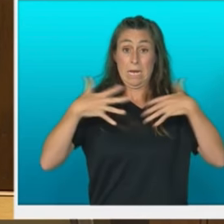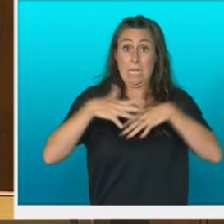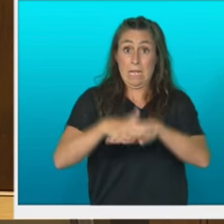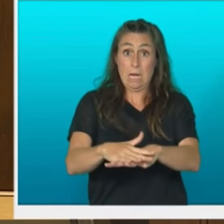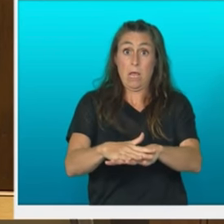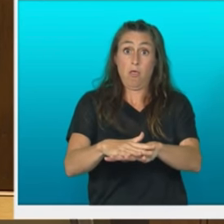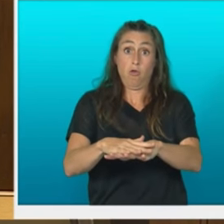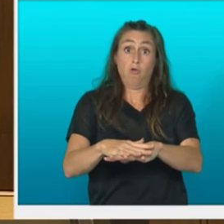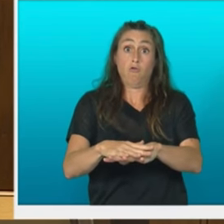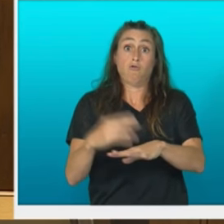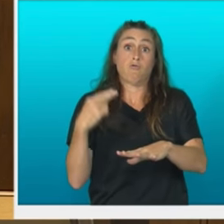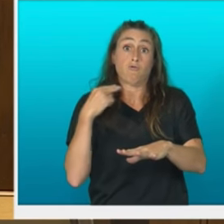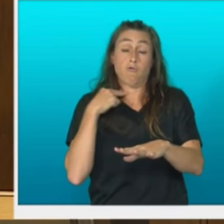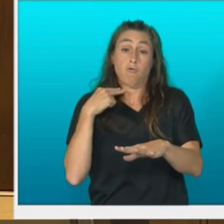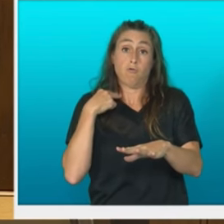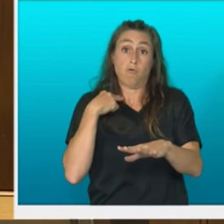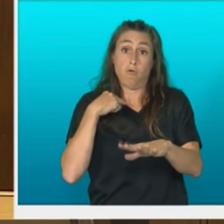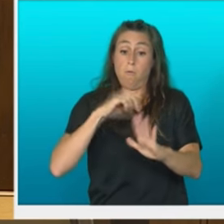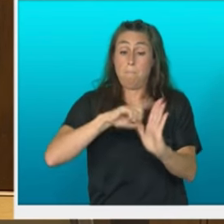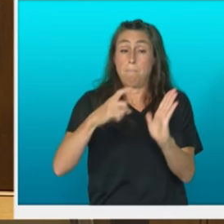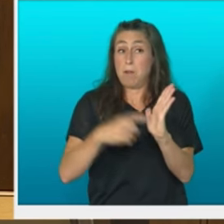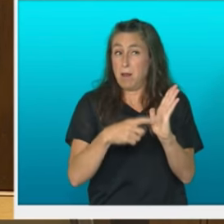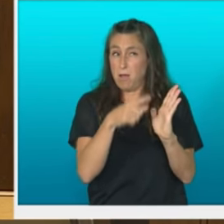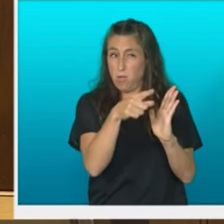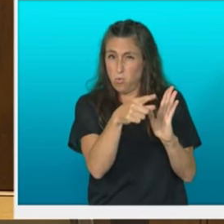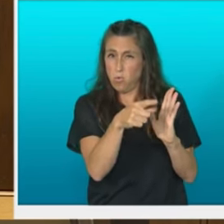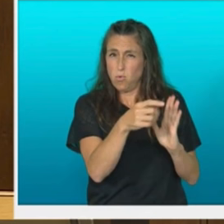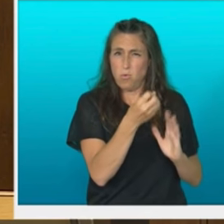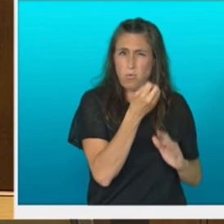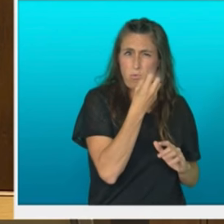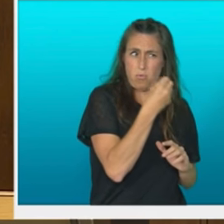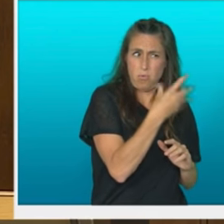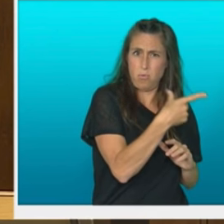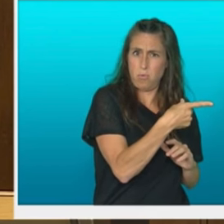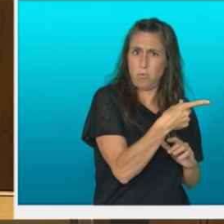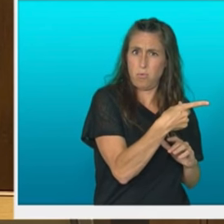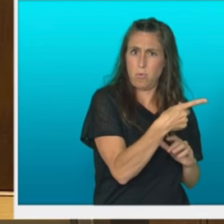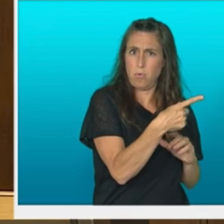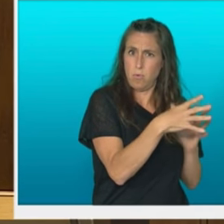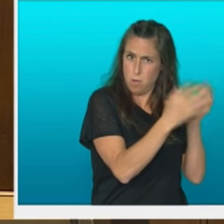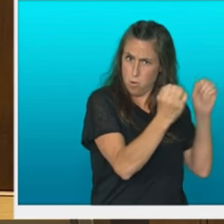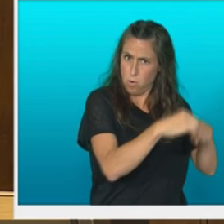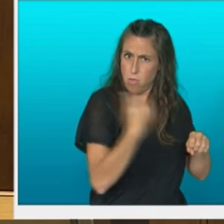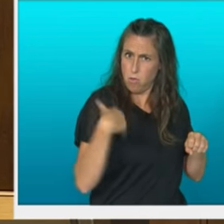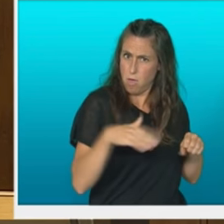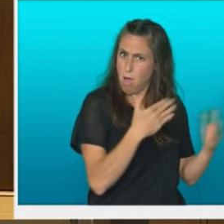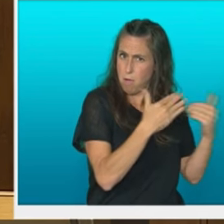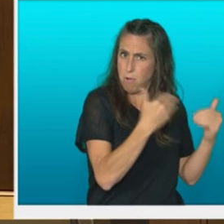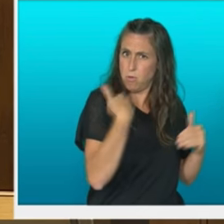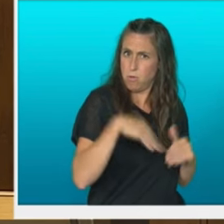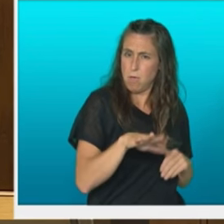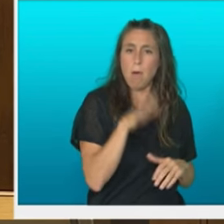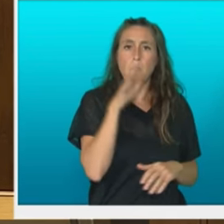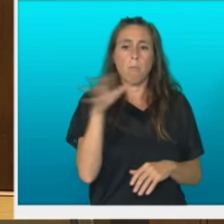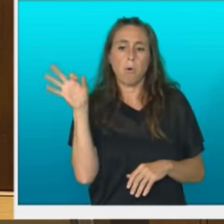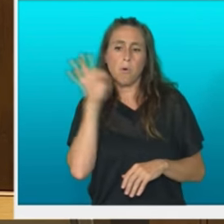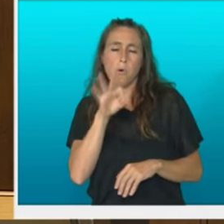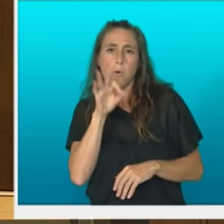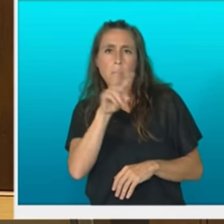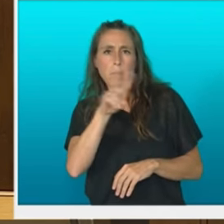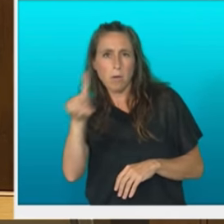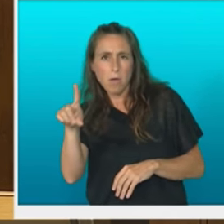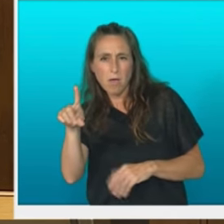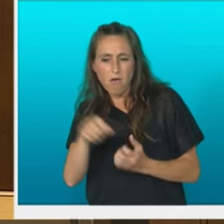consultado con su socio ze hogeita bat garren mendean ez dakit naikoada foruen berreskuratze